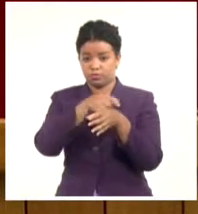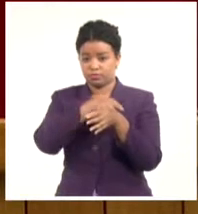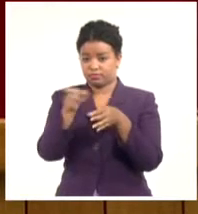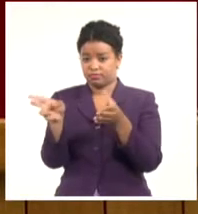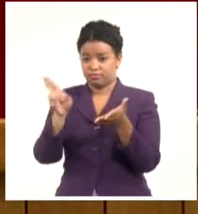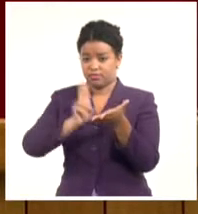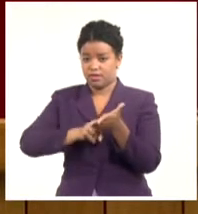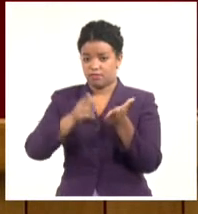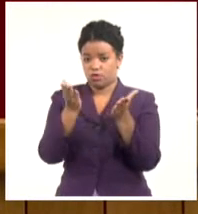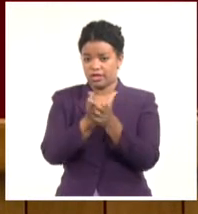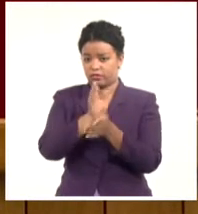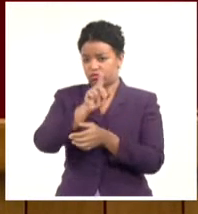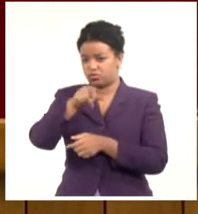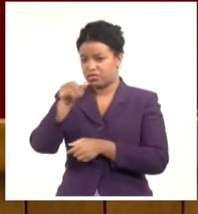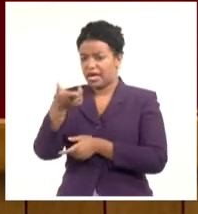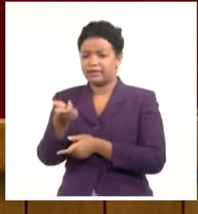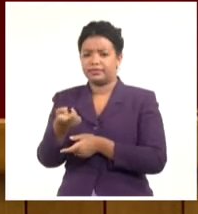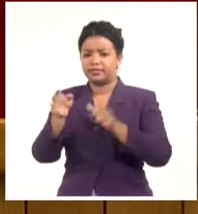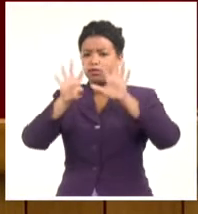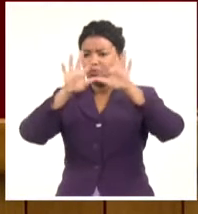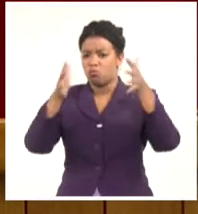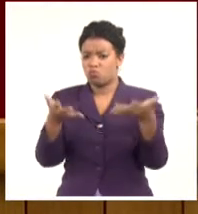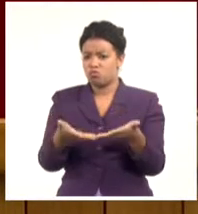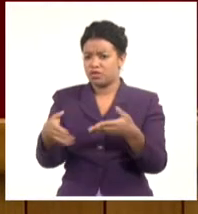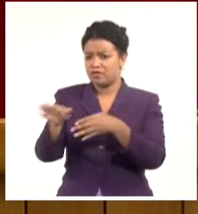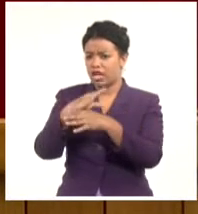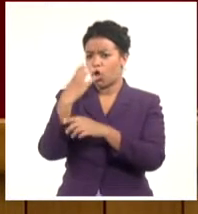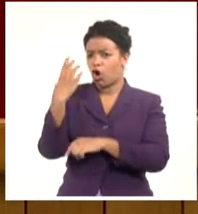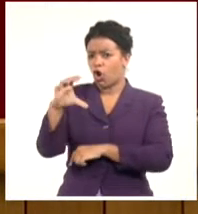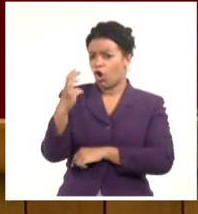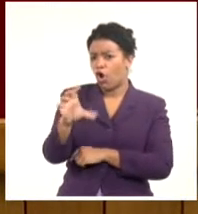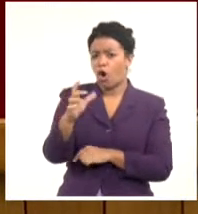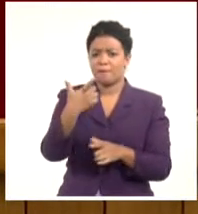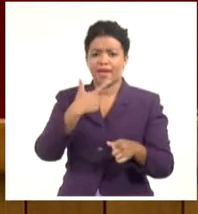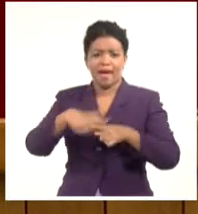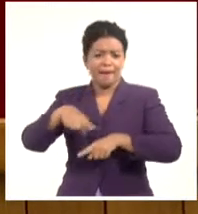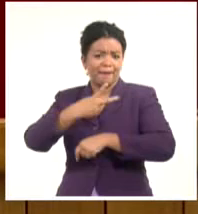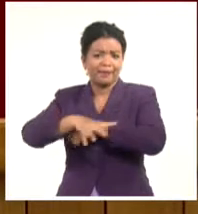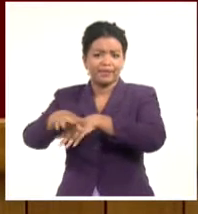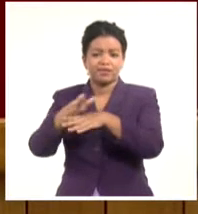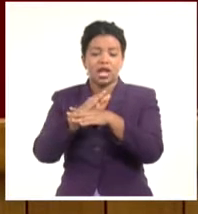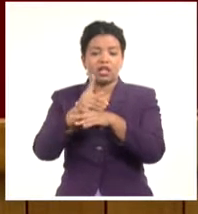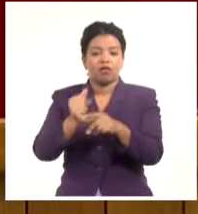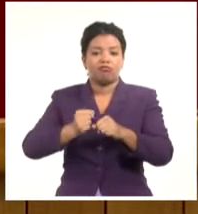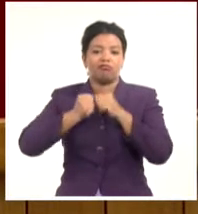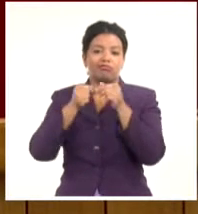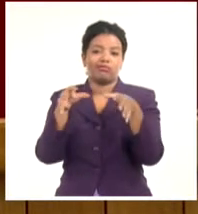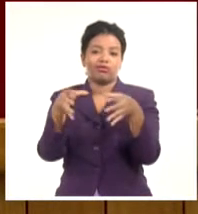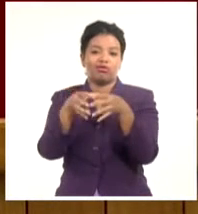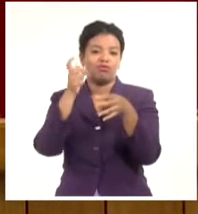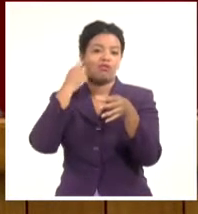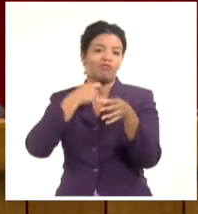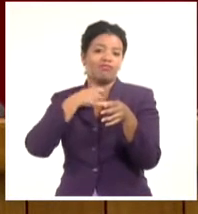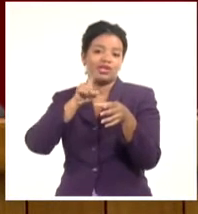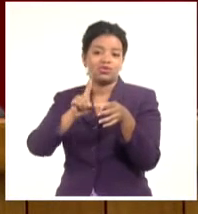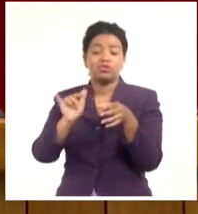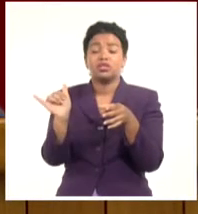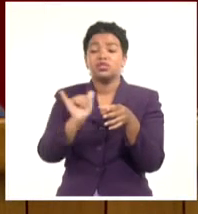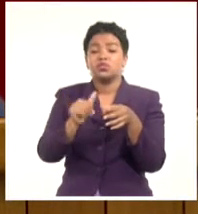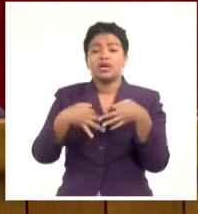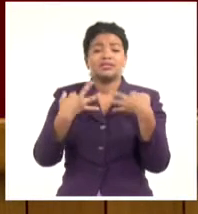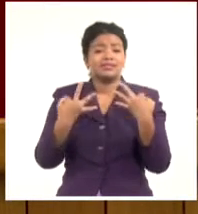diversas partes del mundo como Xioma y Isabel es una de las fortalezas de la FEU, así como ser